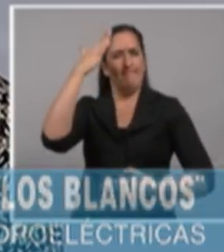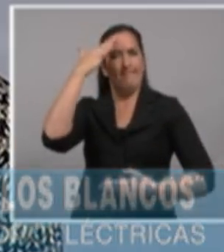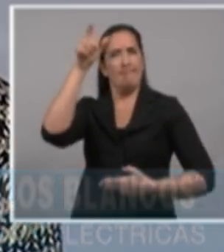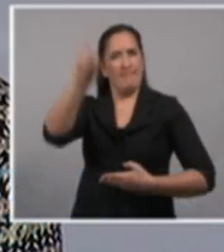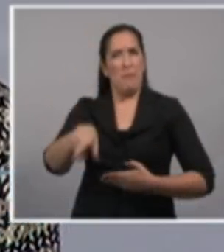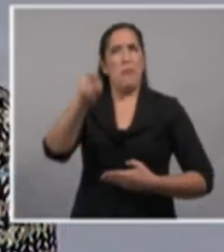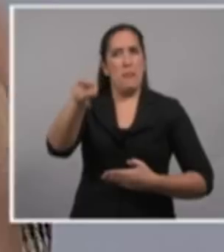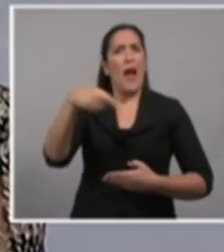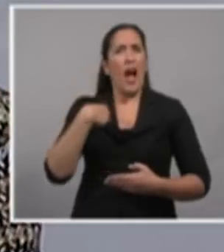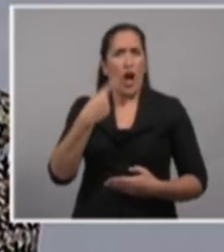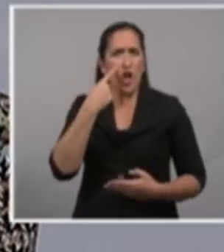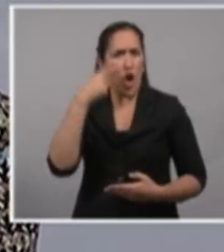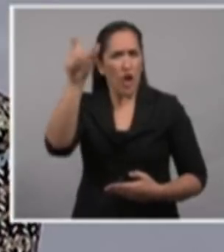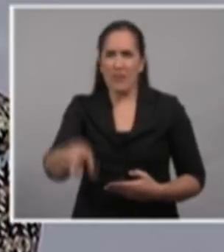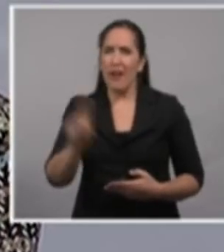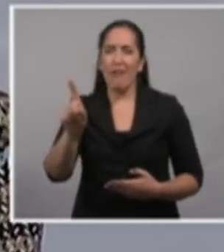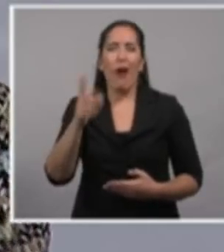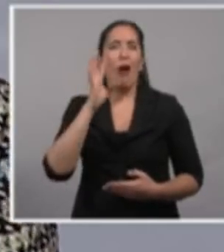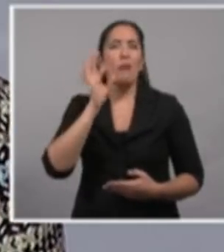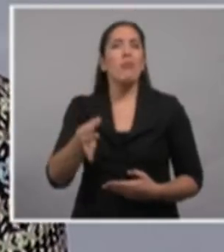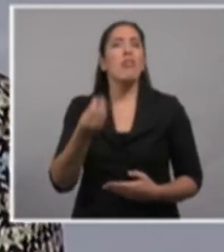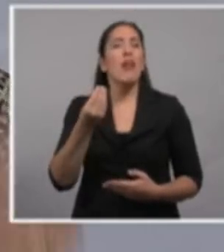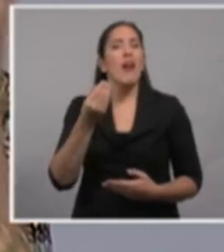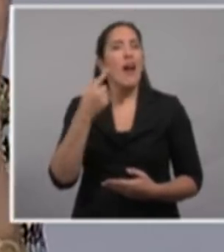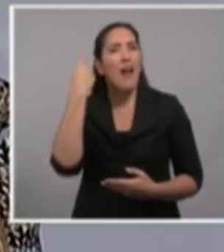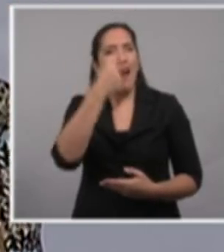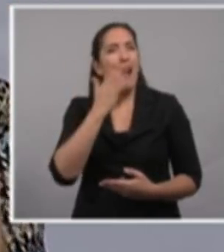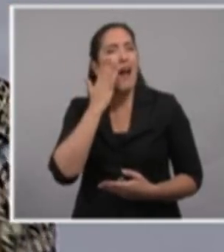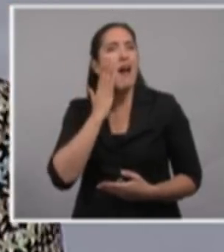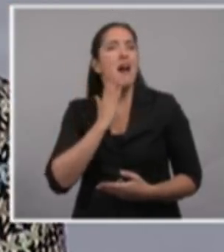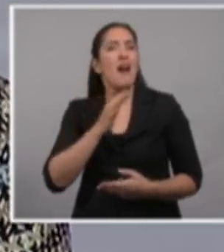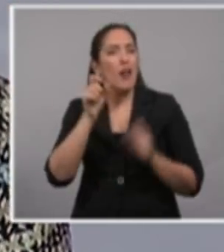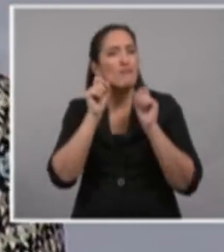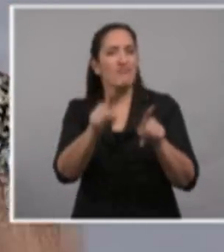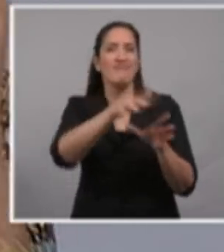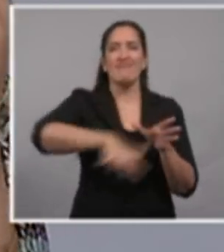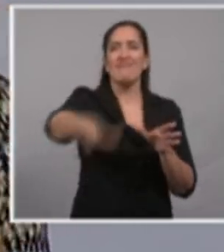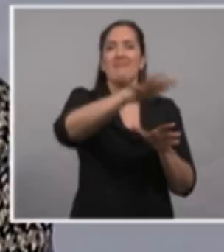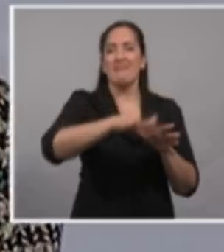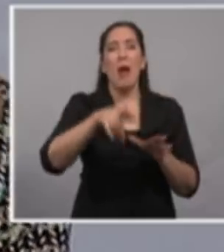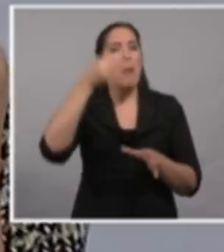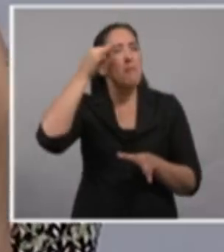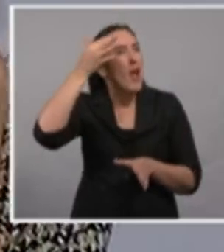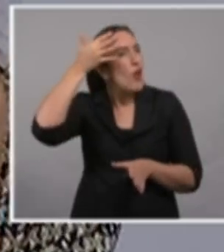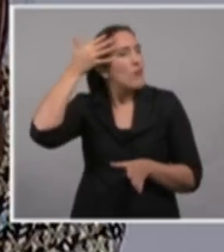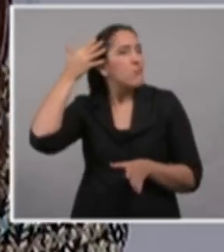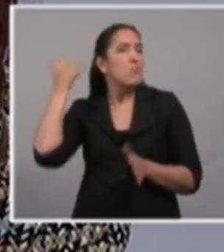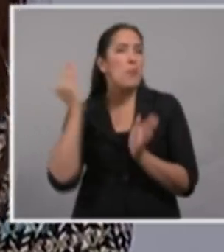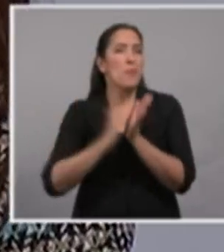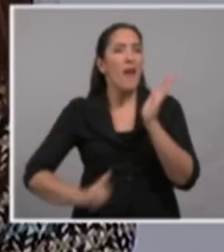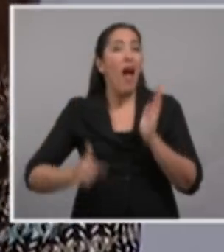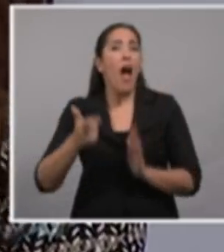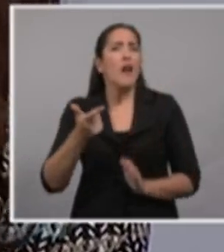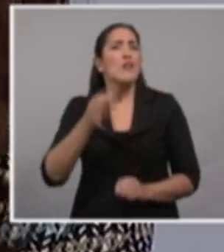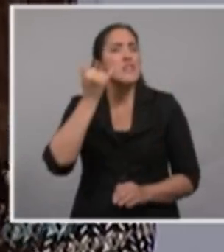los conociera, sino porque tienen el pelo blanco. Y ese es el símbolo del pelo blanco que tenemos los argentinos de